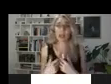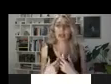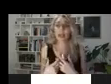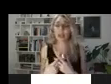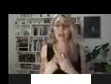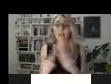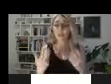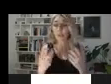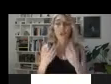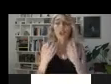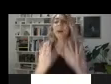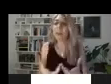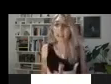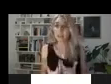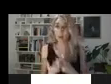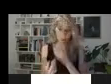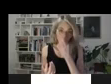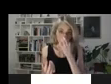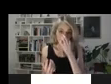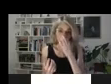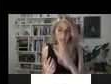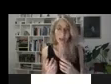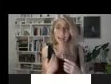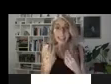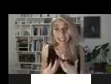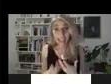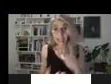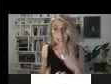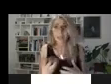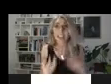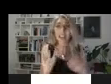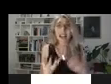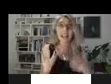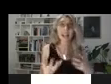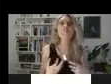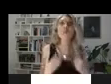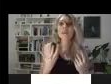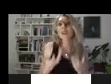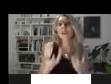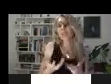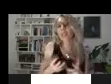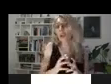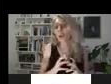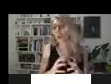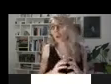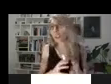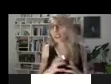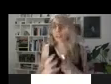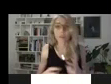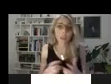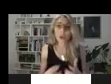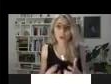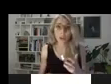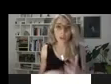simplemente por llevarle el portfolio a esta galería muestre interés o